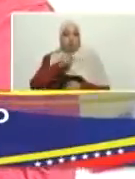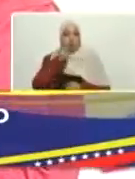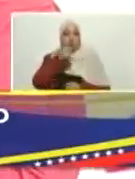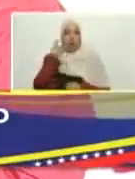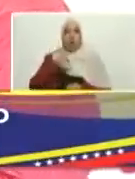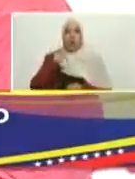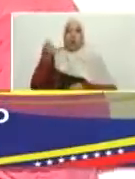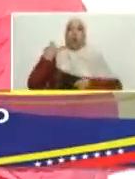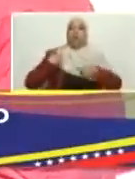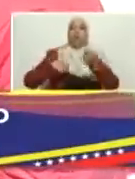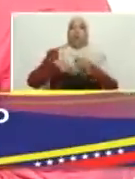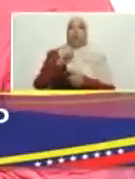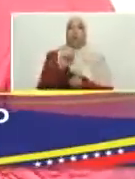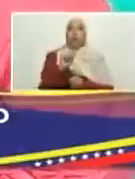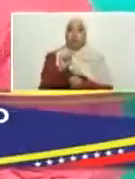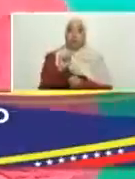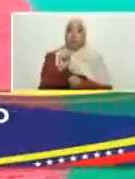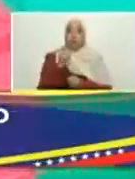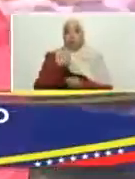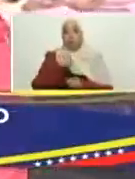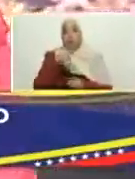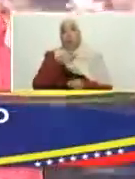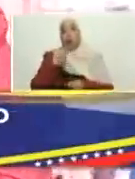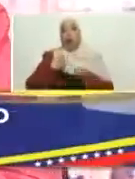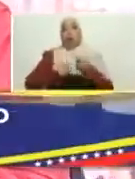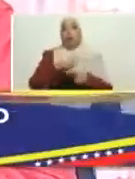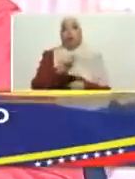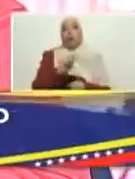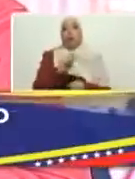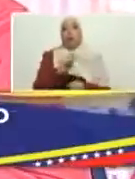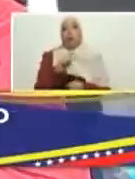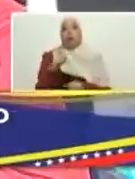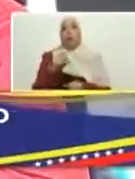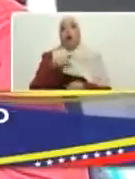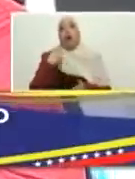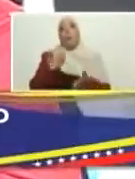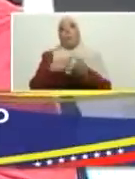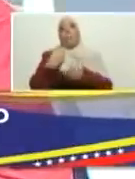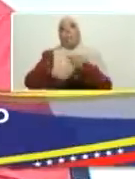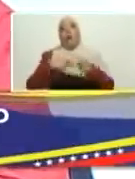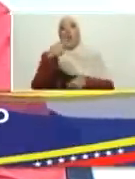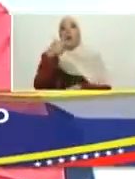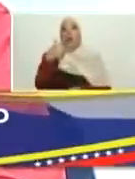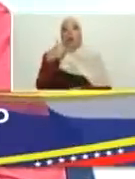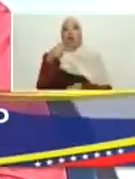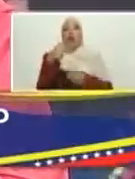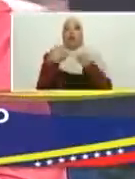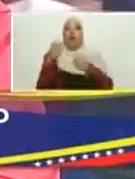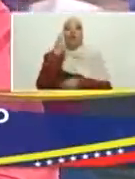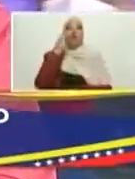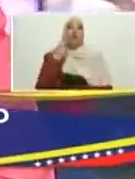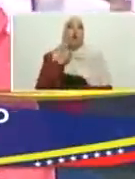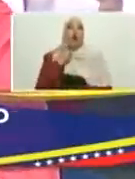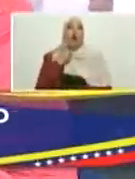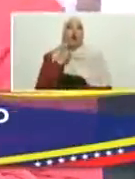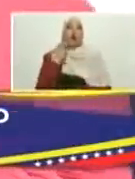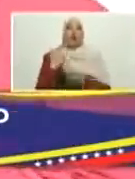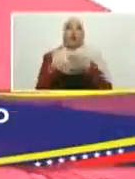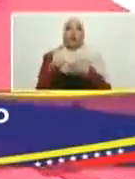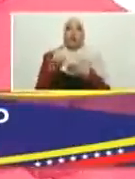necesitas y te lo vendo, y tú me dices, te voy a pagar con 3 tabletas de chocolate, te mando para el